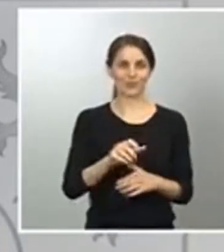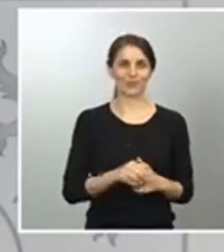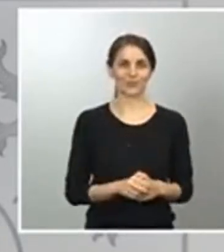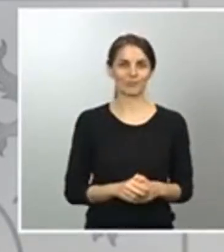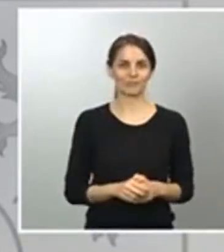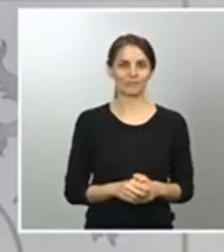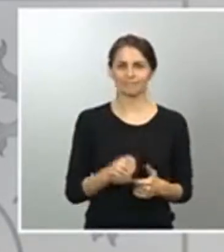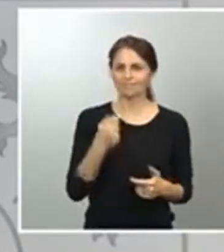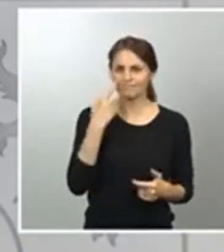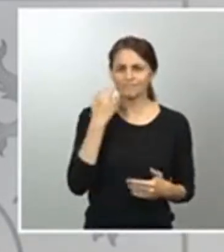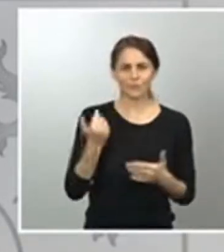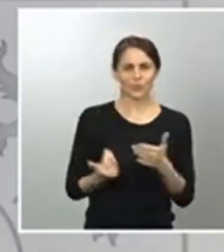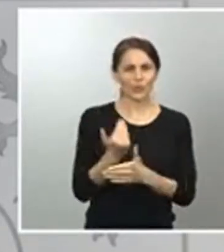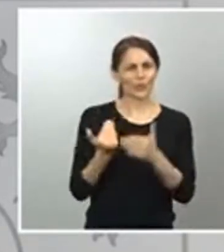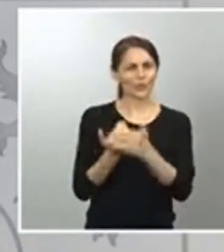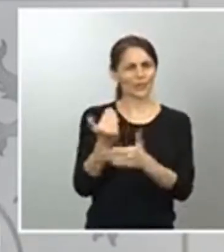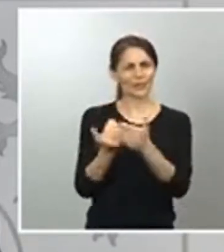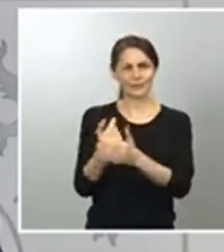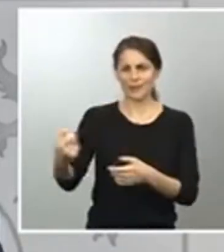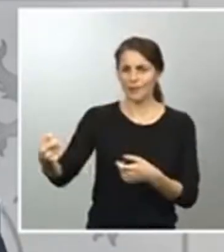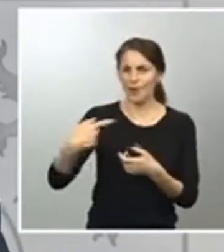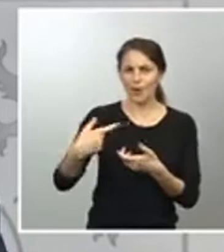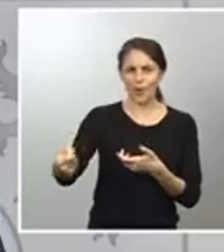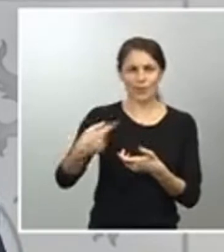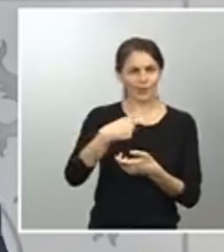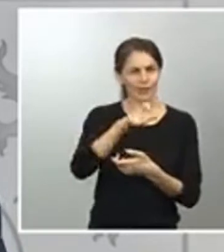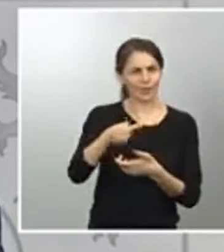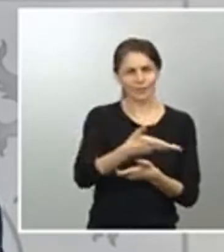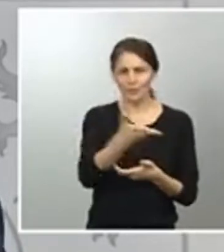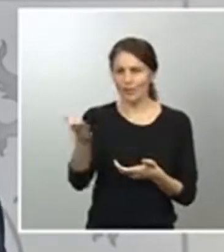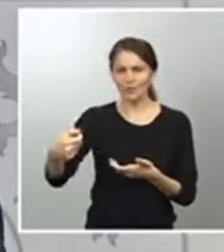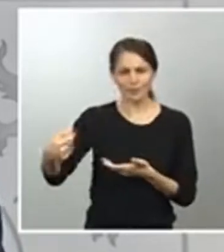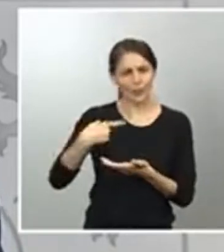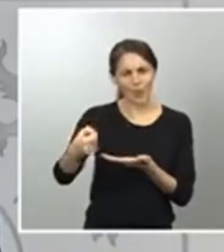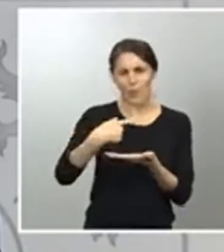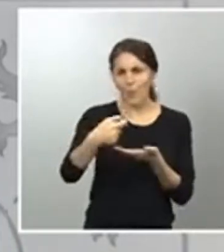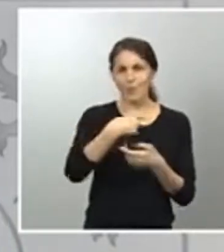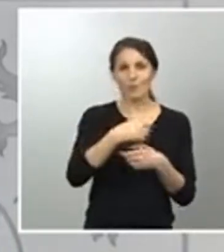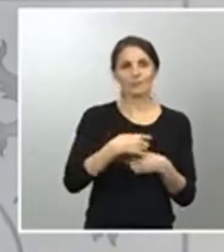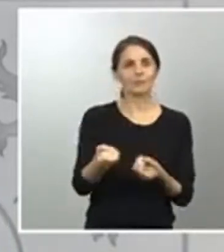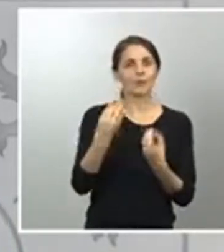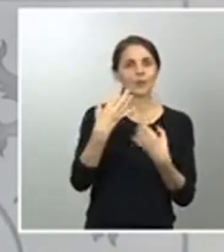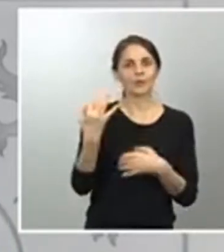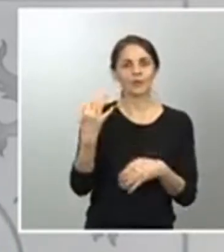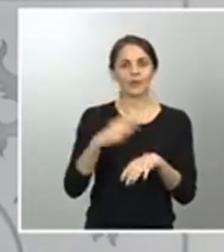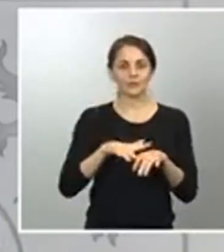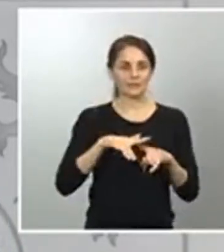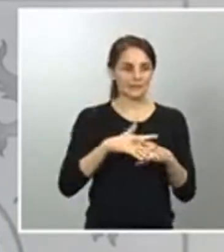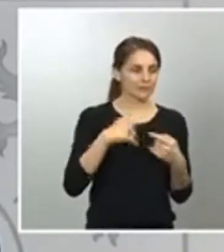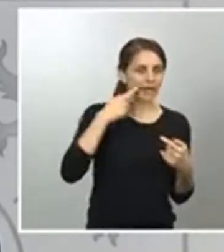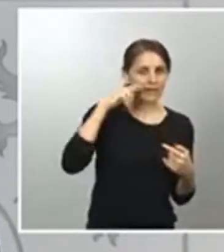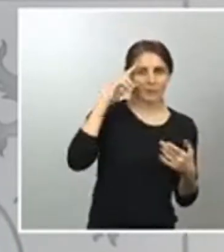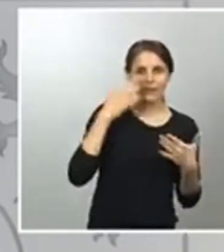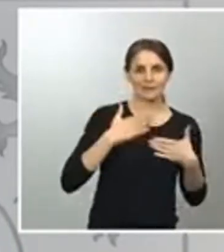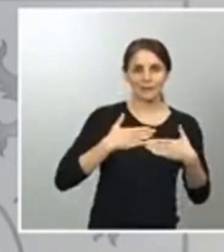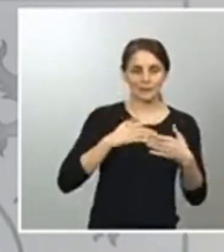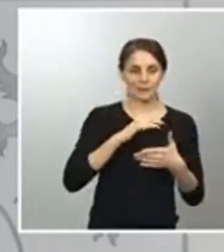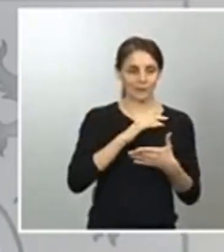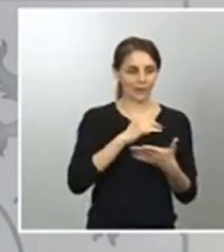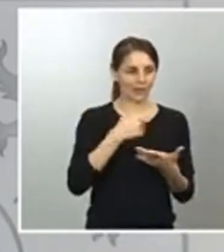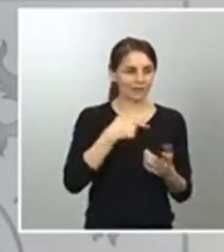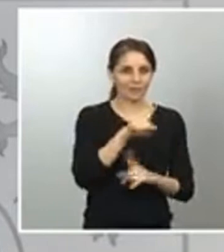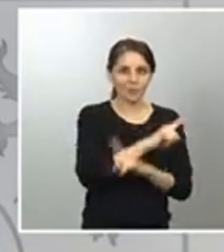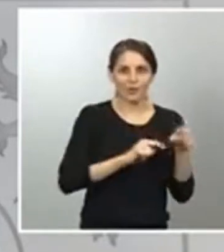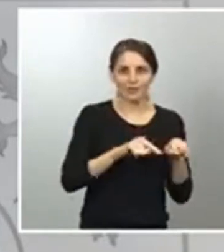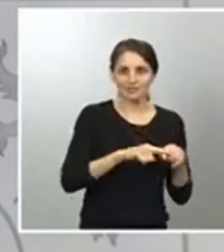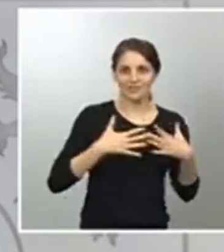ciudadanas, de ciudadanos, de hombres y mujeres que cuentan su experiencia en esta crisis y ofrecen su punto de vista. Todas, no les quepa